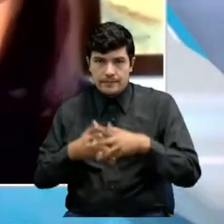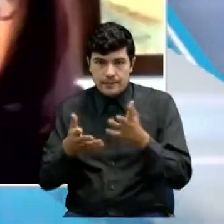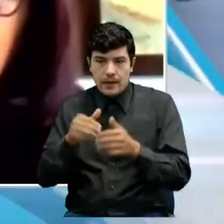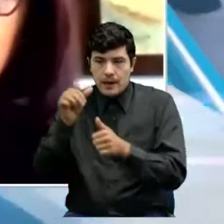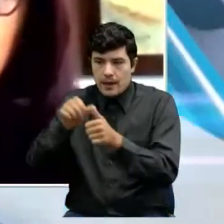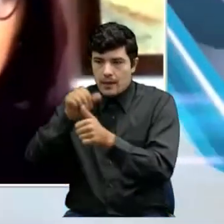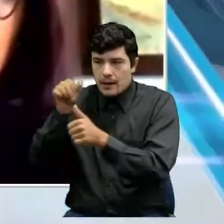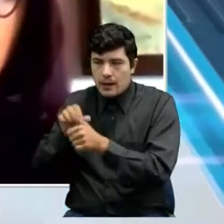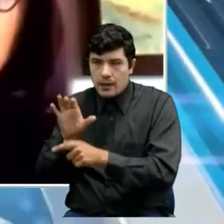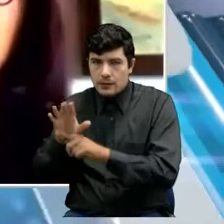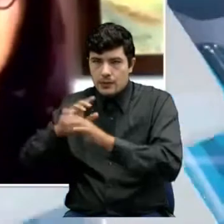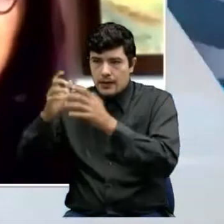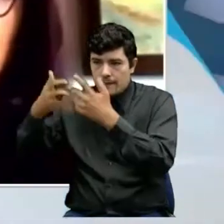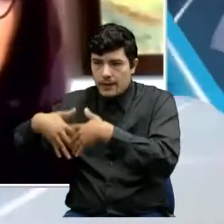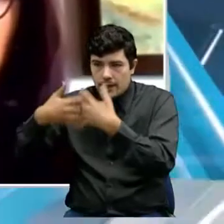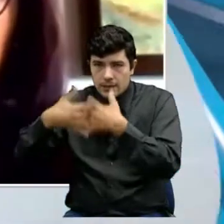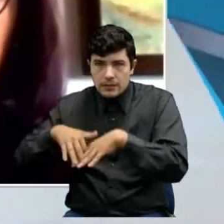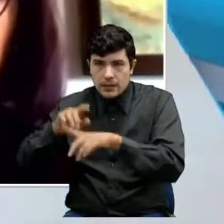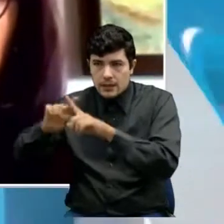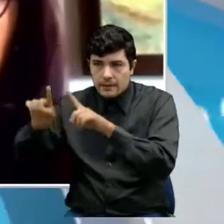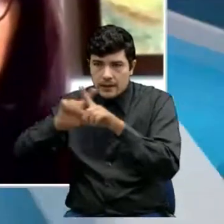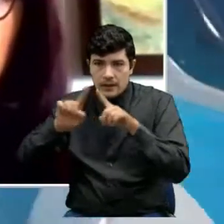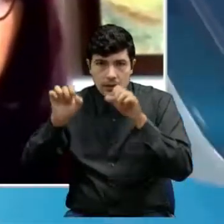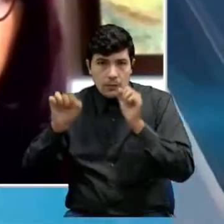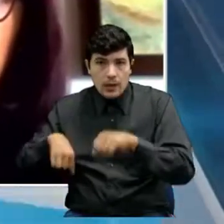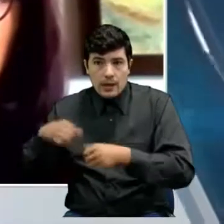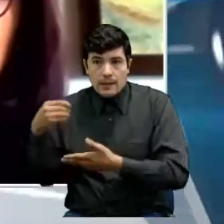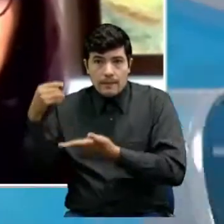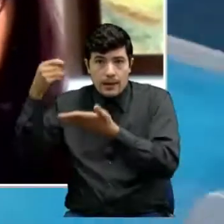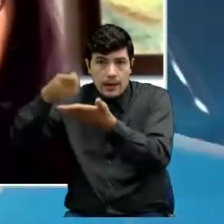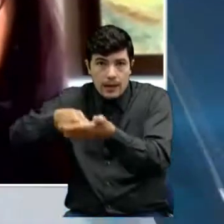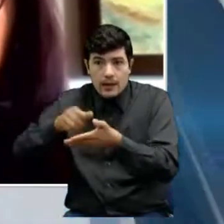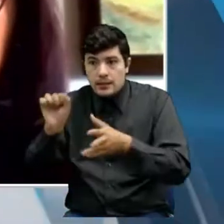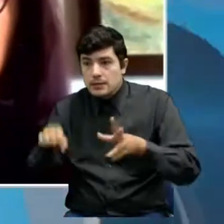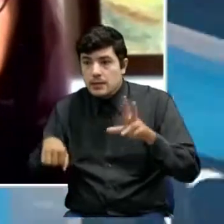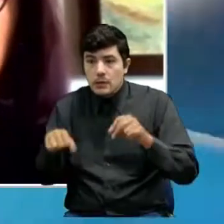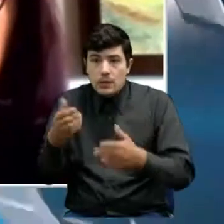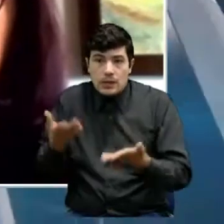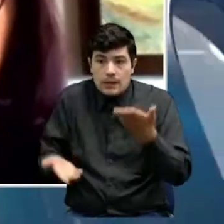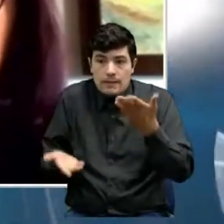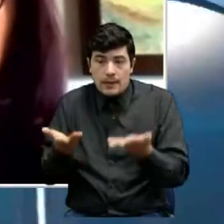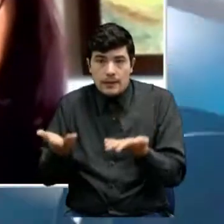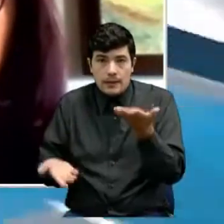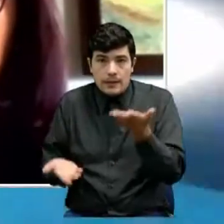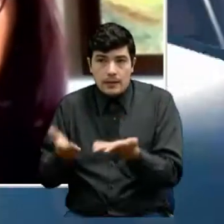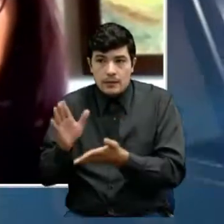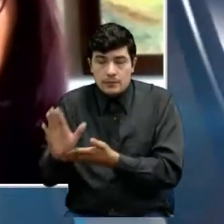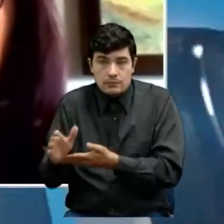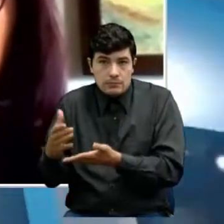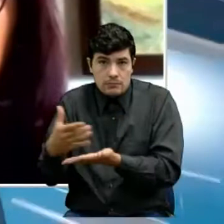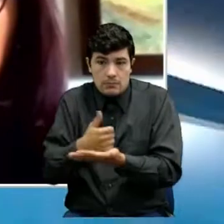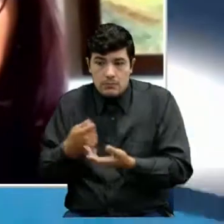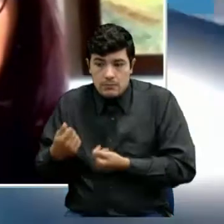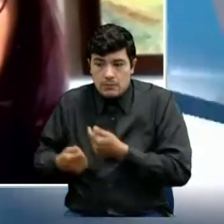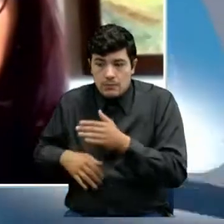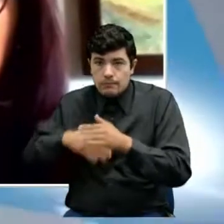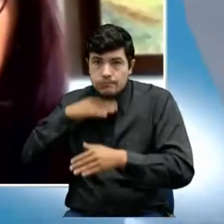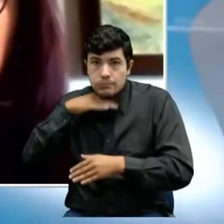empresa tiene la posibilidad de pagarla o no, dependiendo también de lo que disponga y